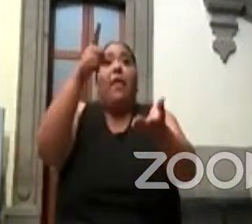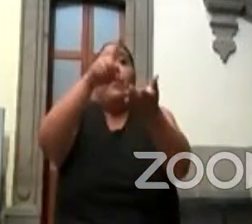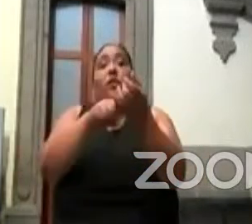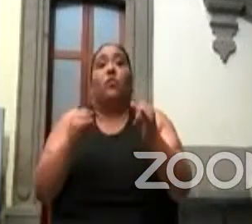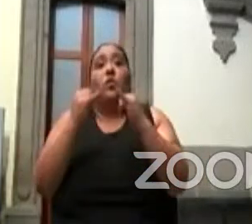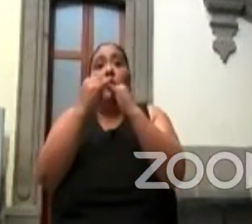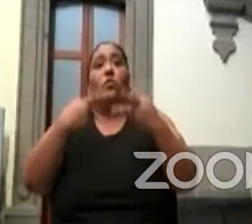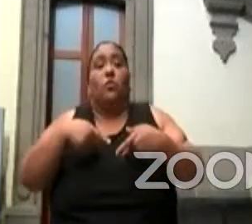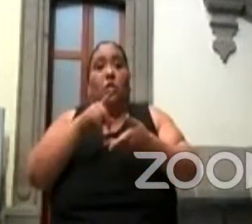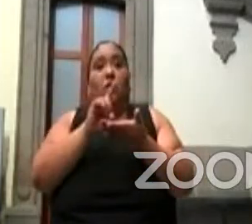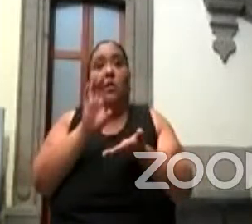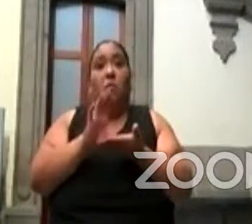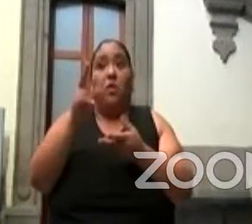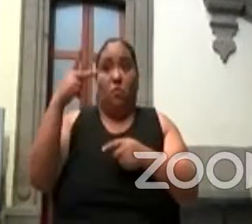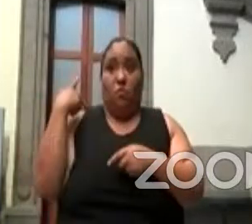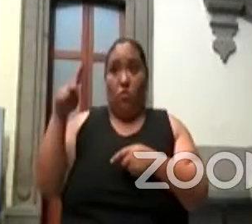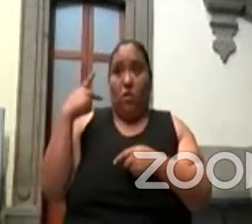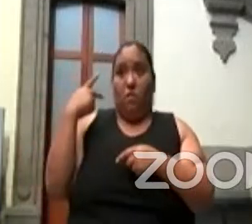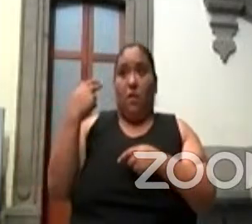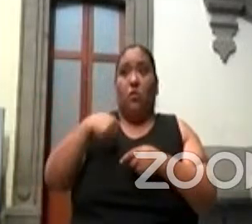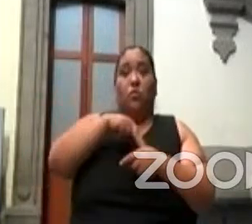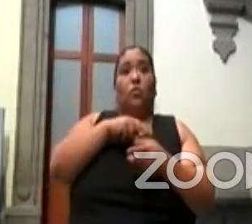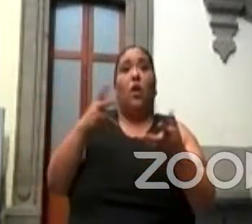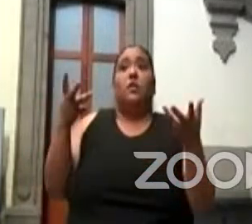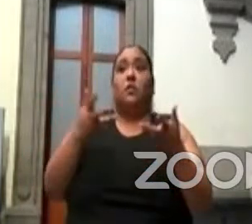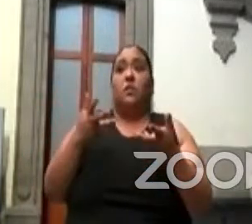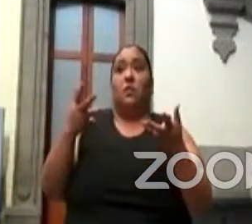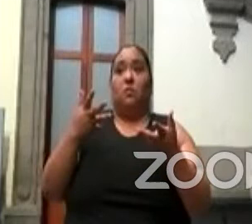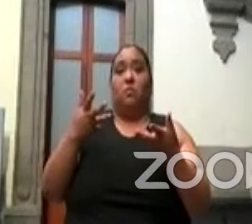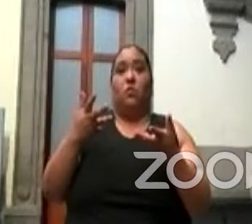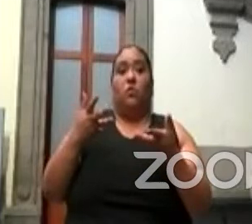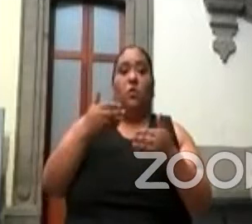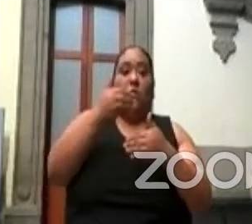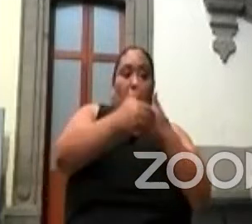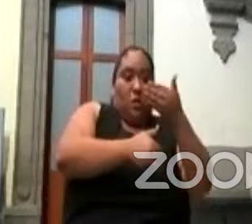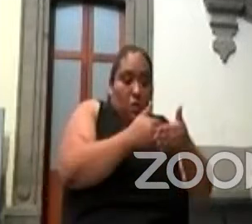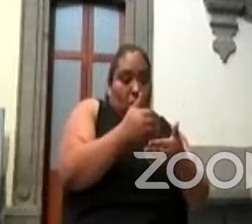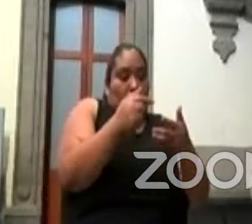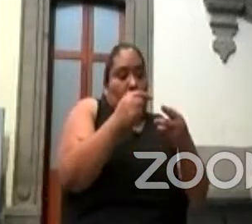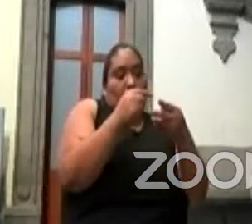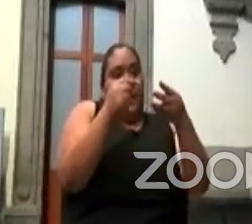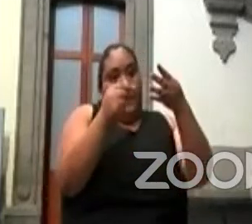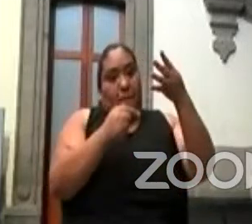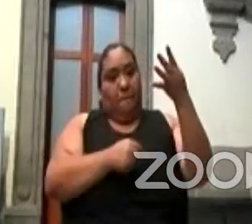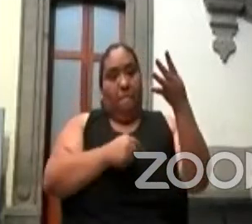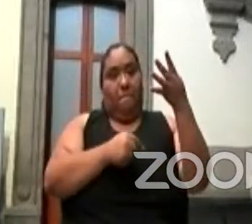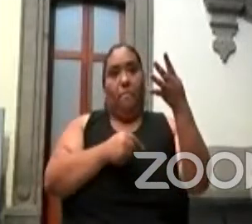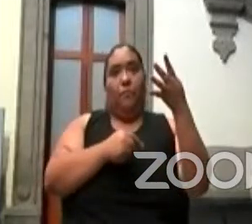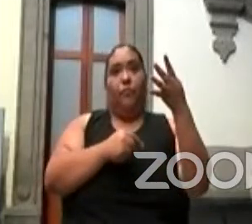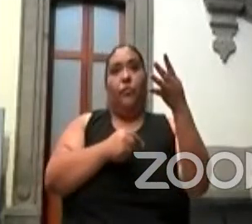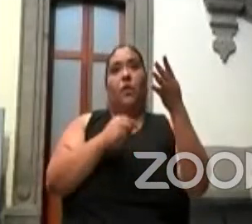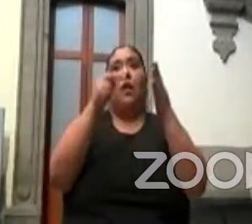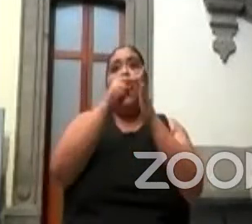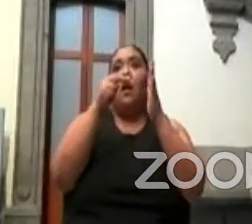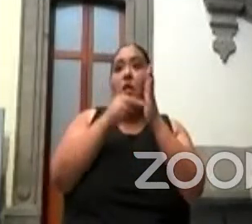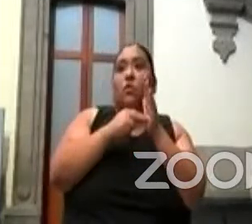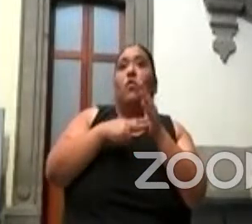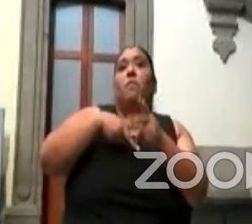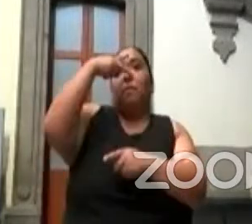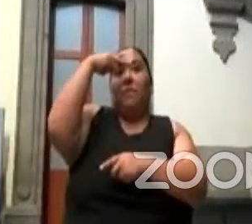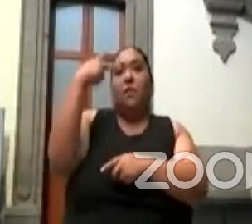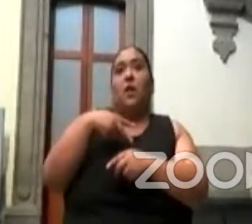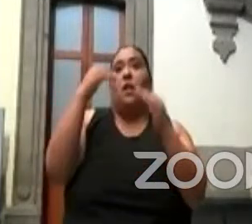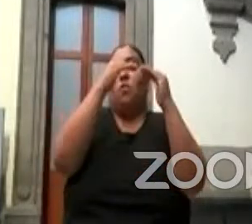Discapacidad estamos realizando hoy en día unos lineamientos como lo marca la norma mexicana de igualdad laboral y no